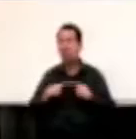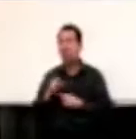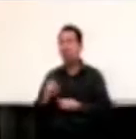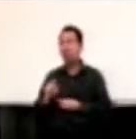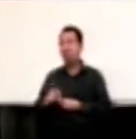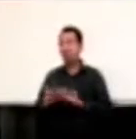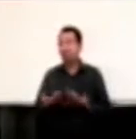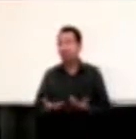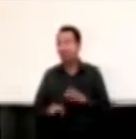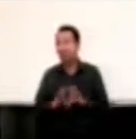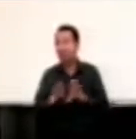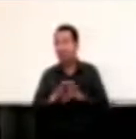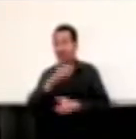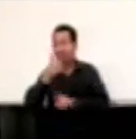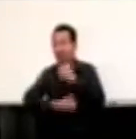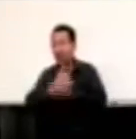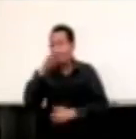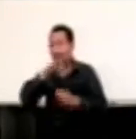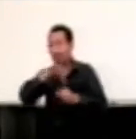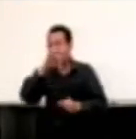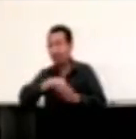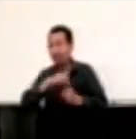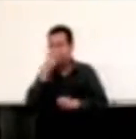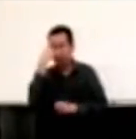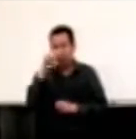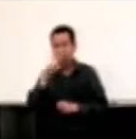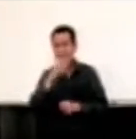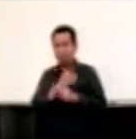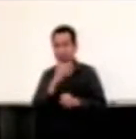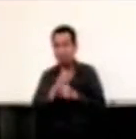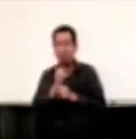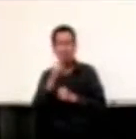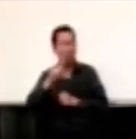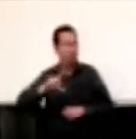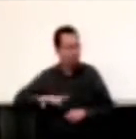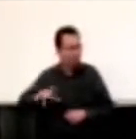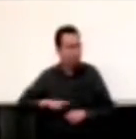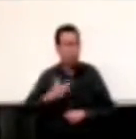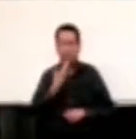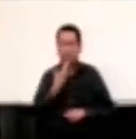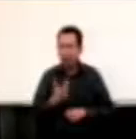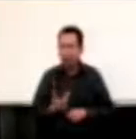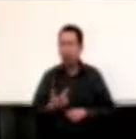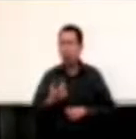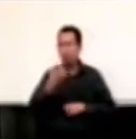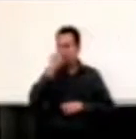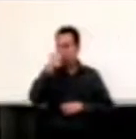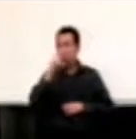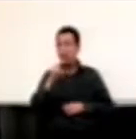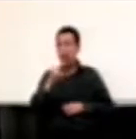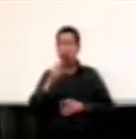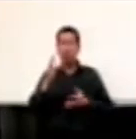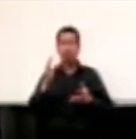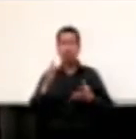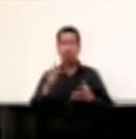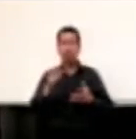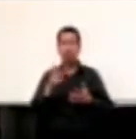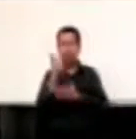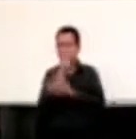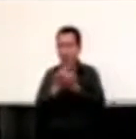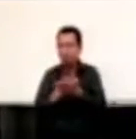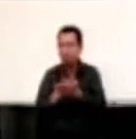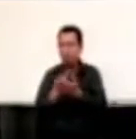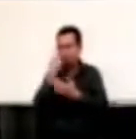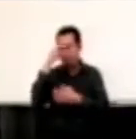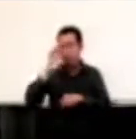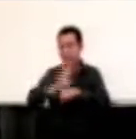más exitosas, las democracias que han tenido más éxito, mejor gobernabilidad, gobernanza democrática, es control de políticas públicas y bienes